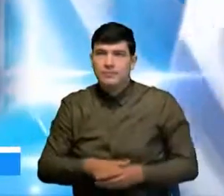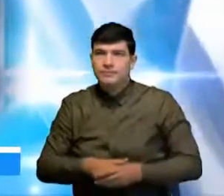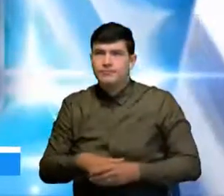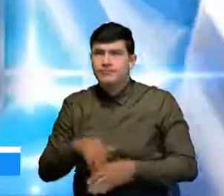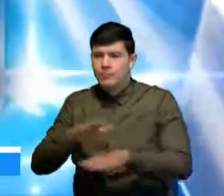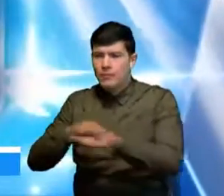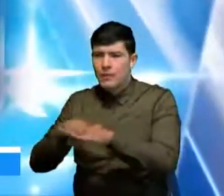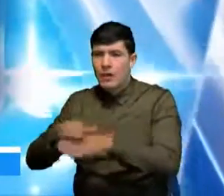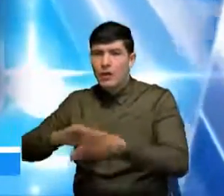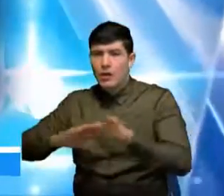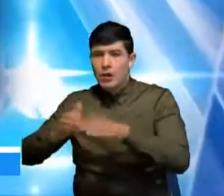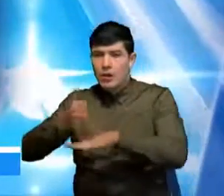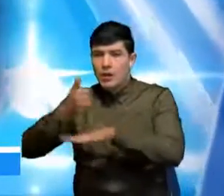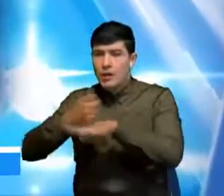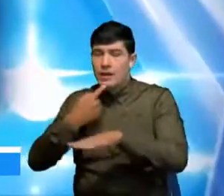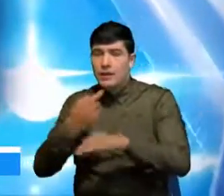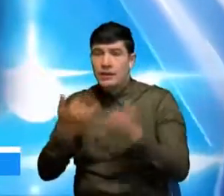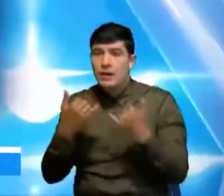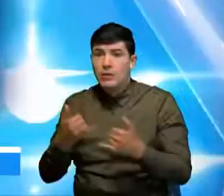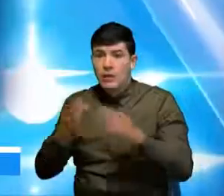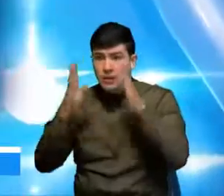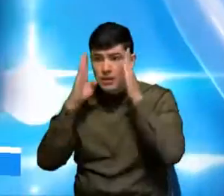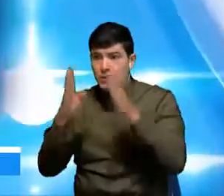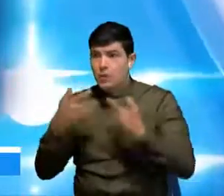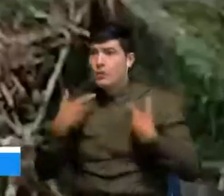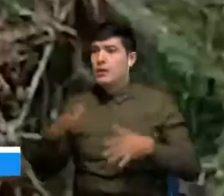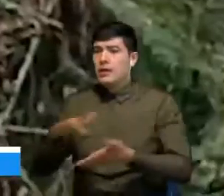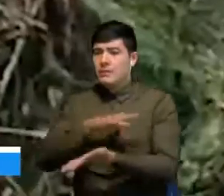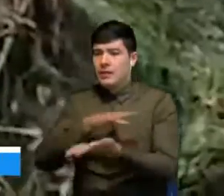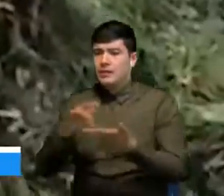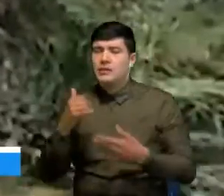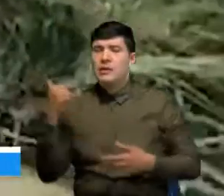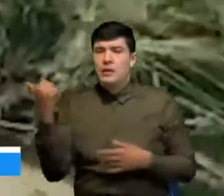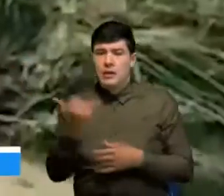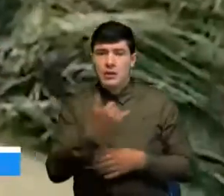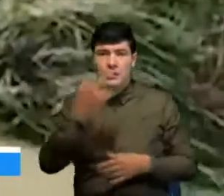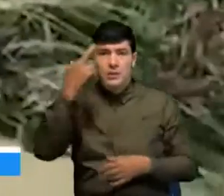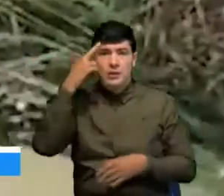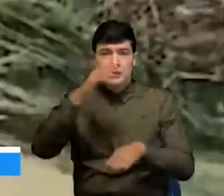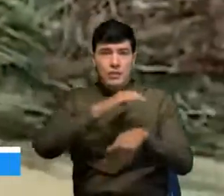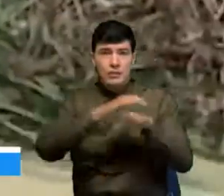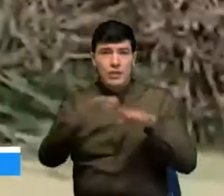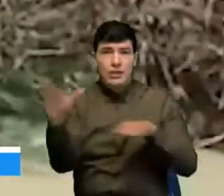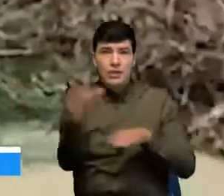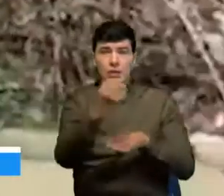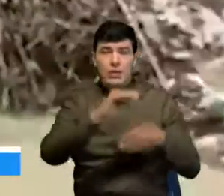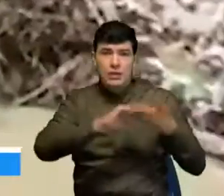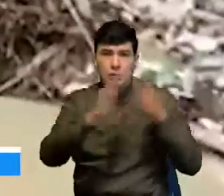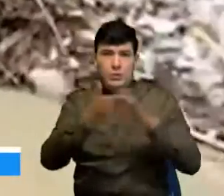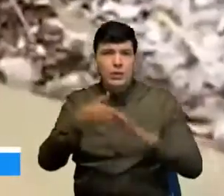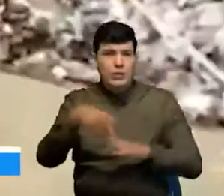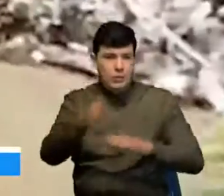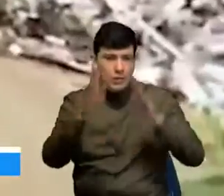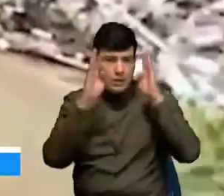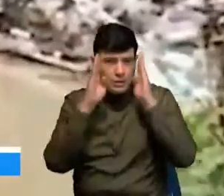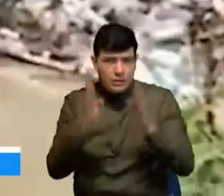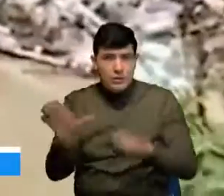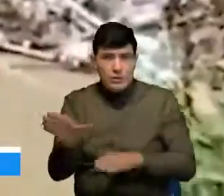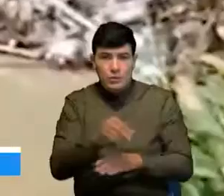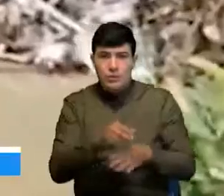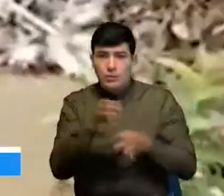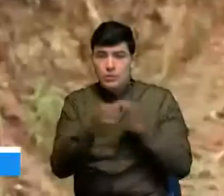manifestado a las autoridades que se encuentran alertas a cualquier emergencia que se registre y asimismo invitar a las comunidades a tener todas las precauciones